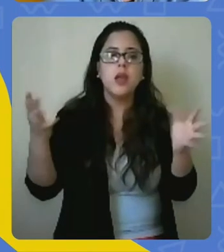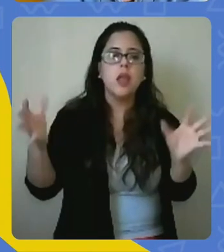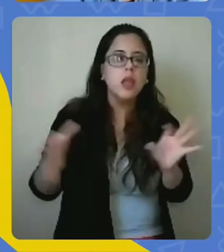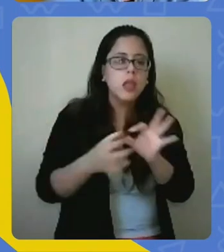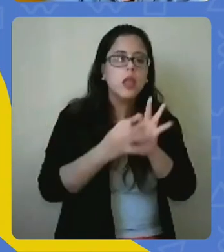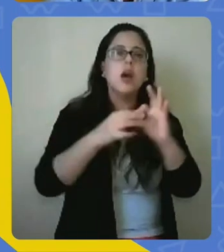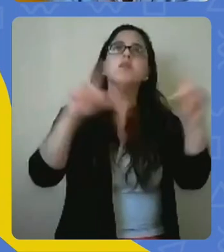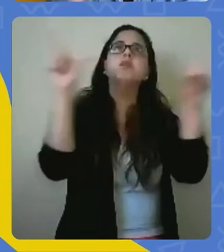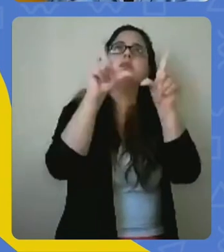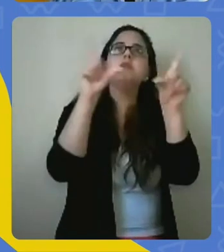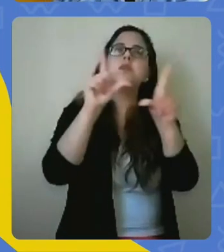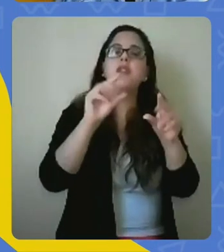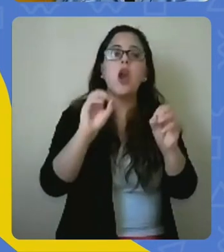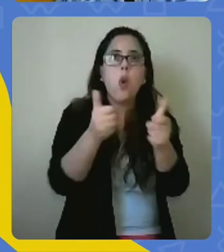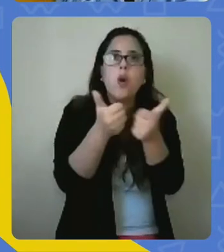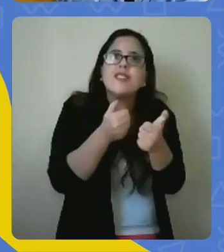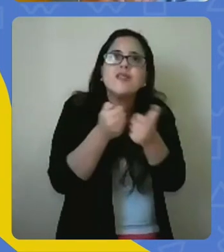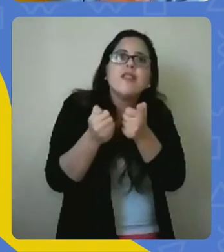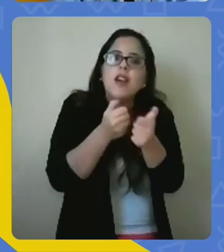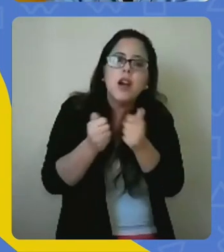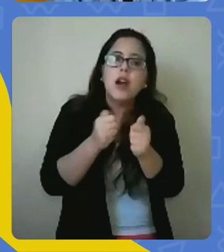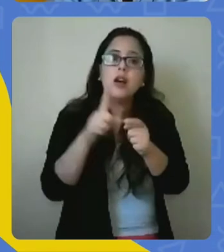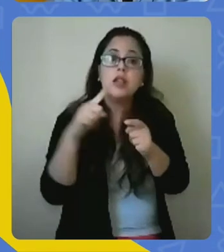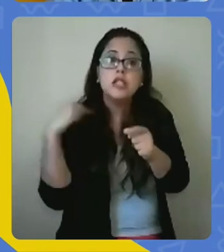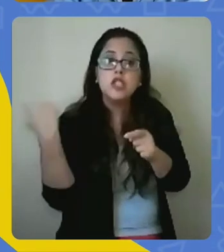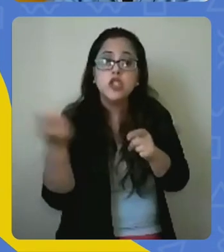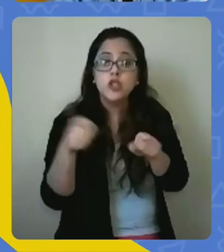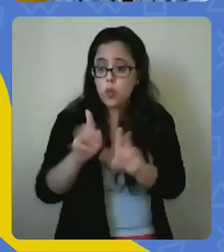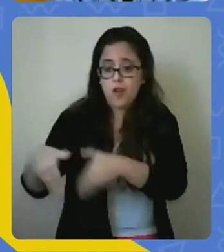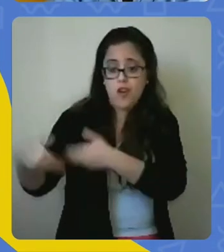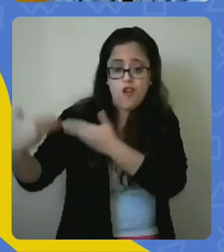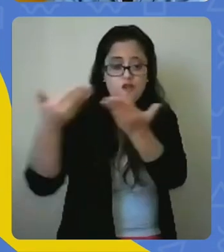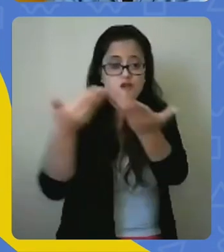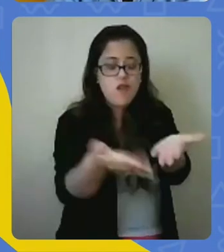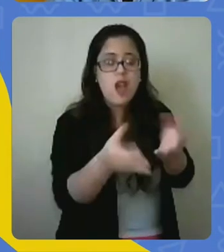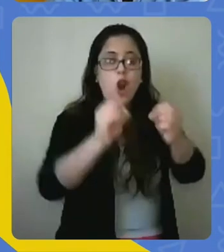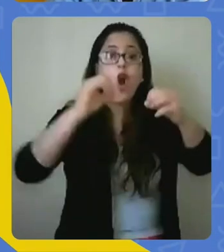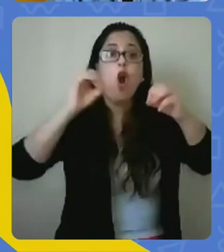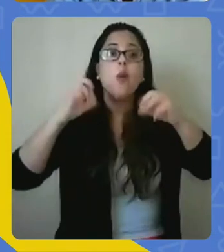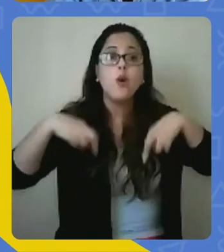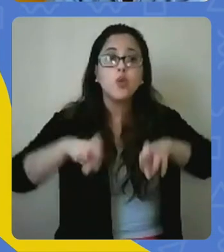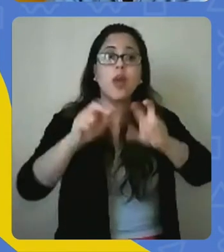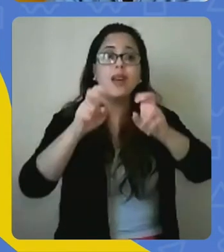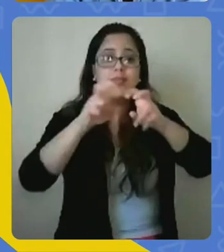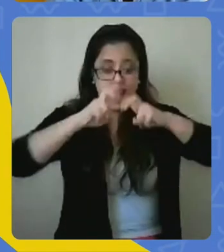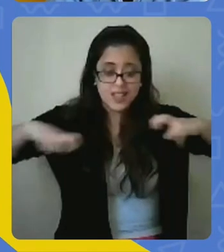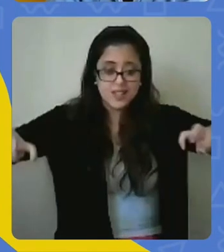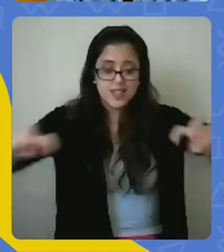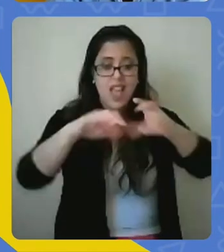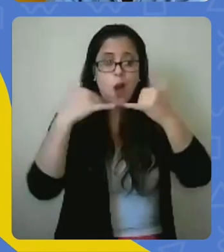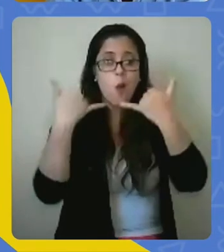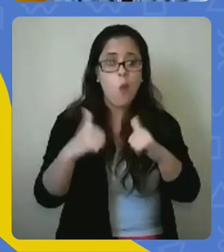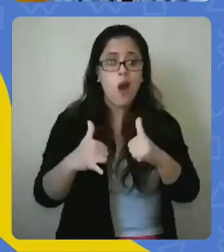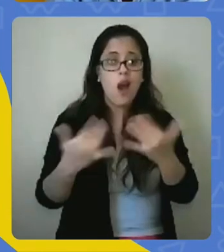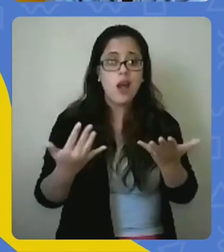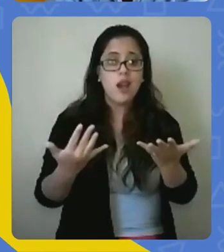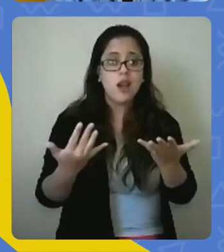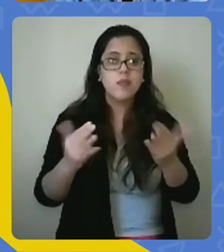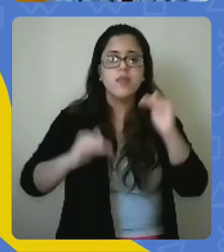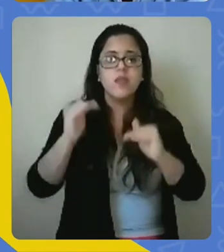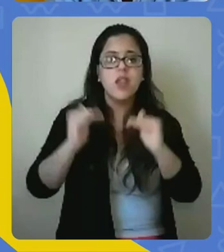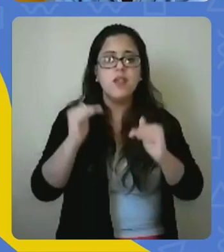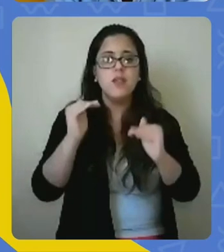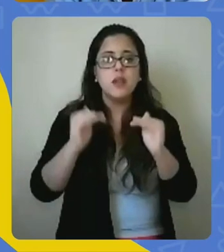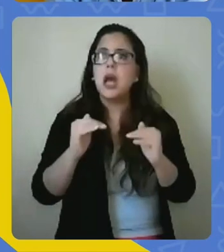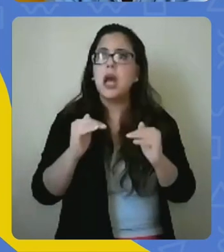Play, alguno de esos juegos, y uno les ofrece la posibilidad de sentarnos a jugar a un juego de mesa, los chicos apagan automáticamente